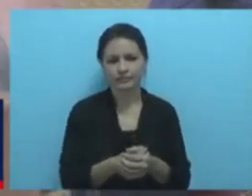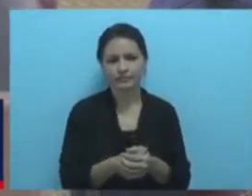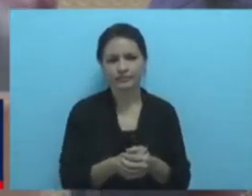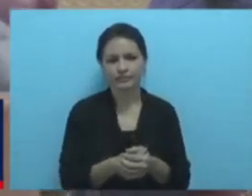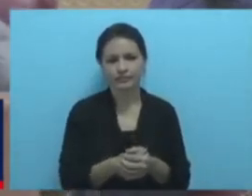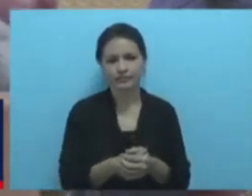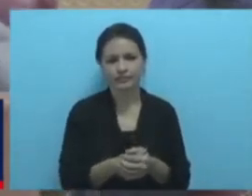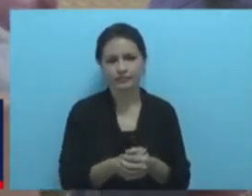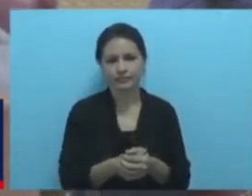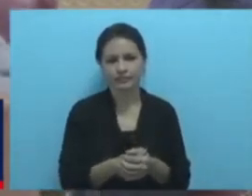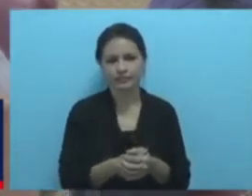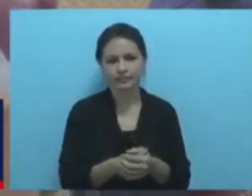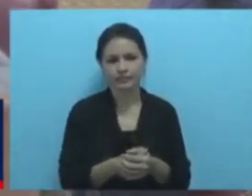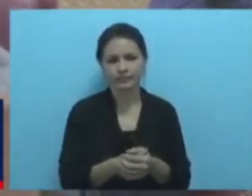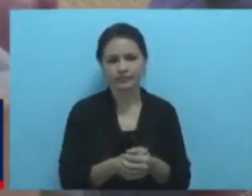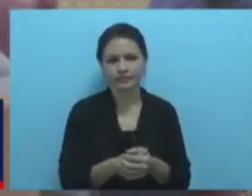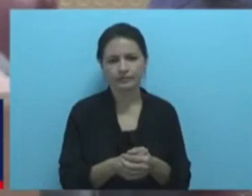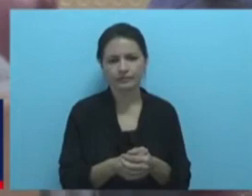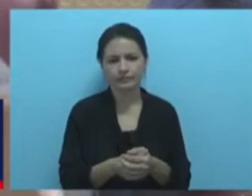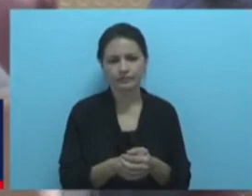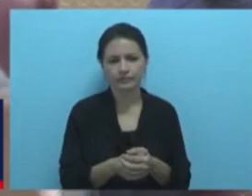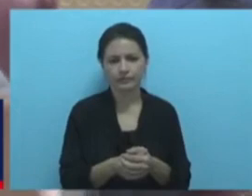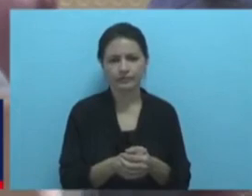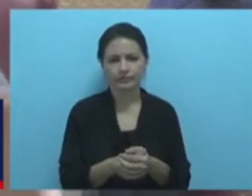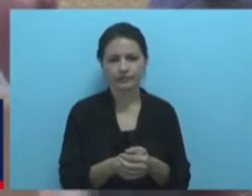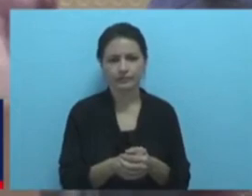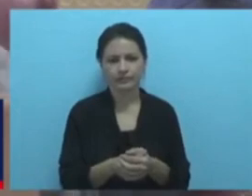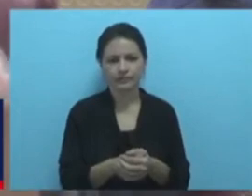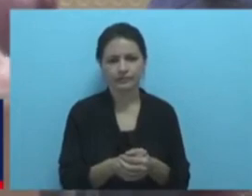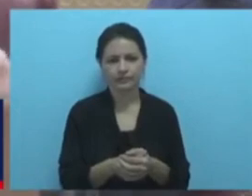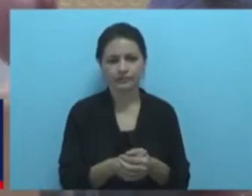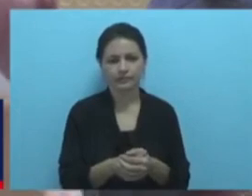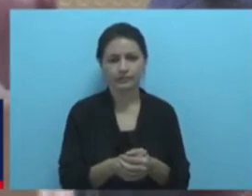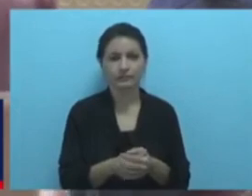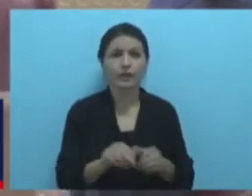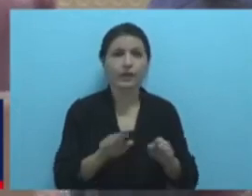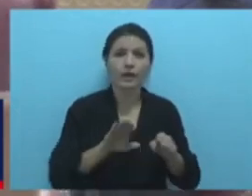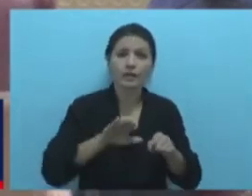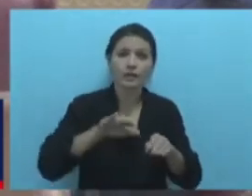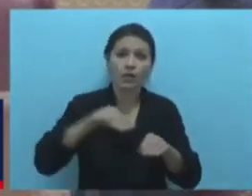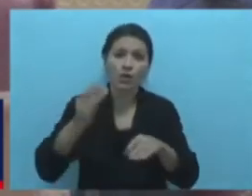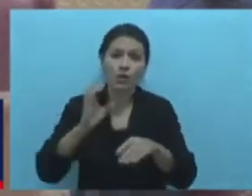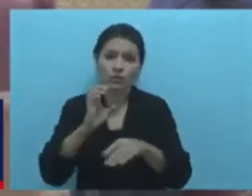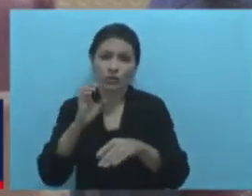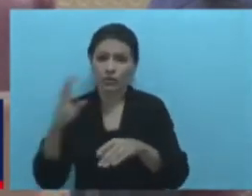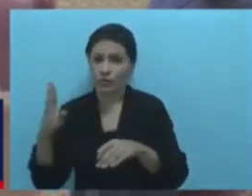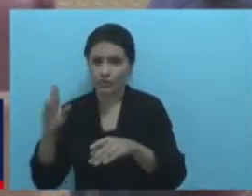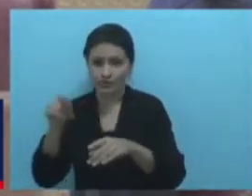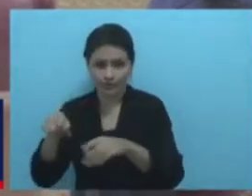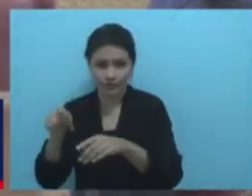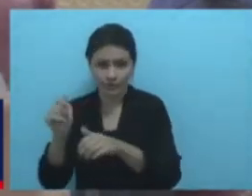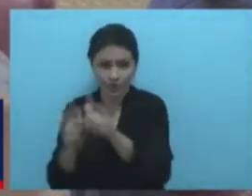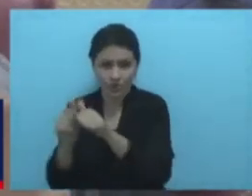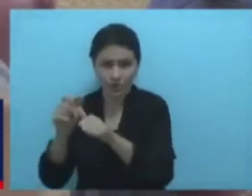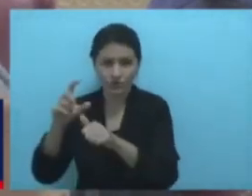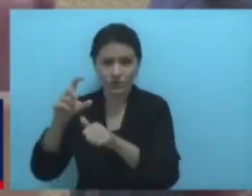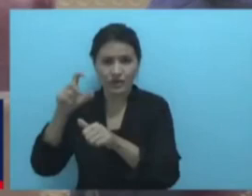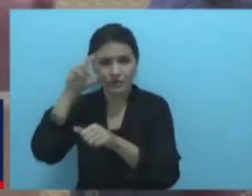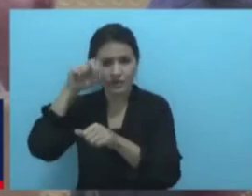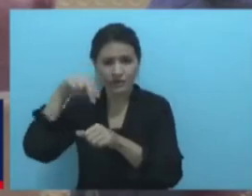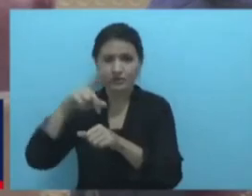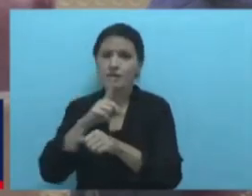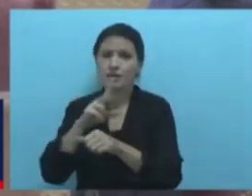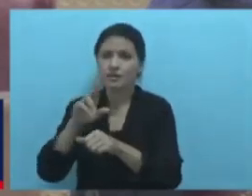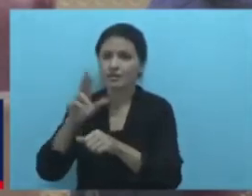Lo cierto es que del otro lado en central la barra de los pillines